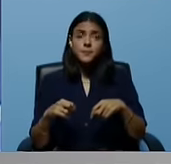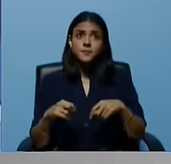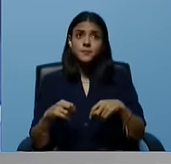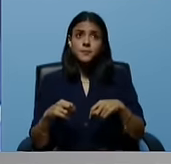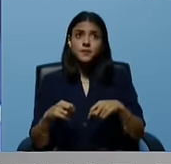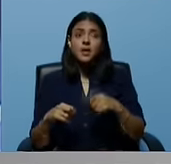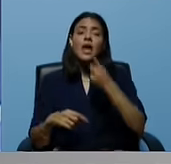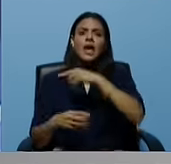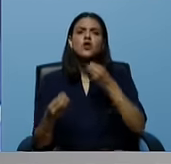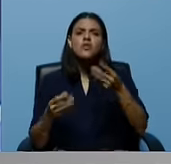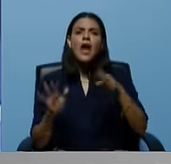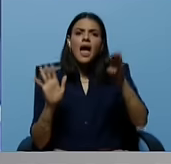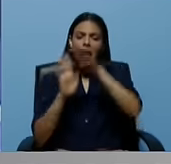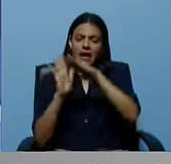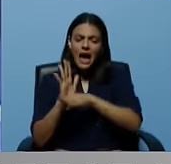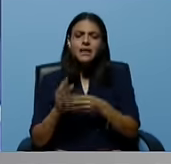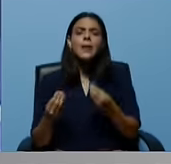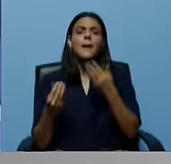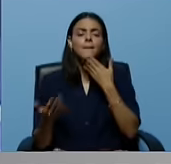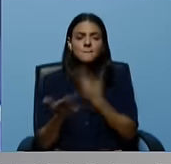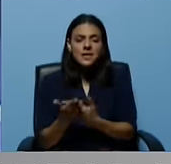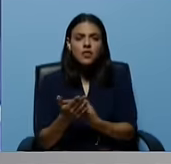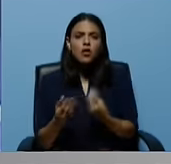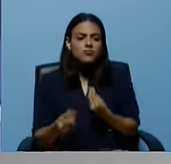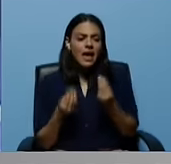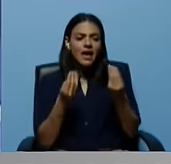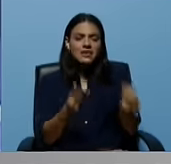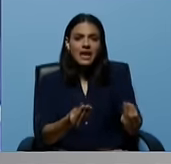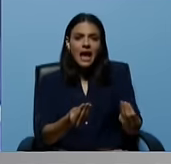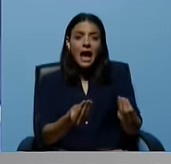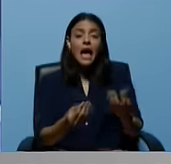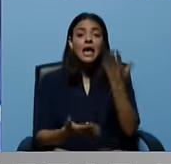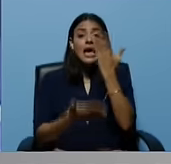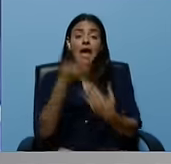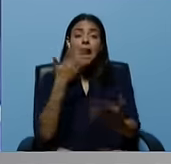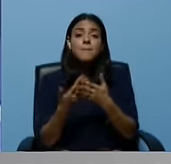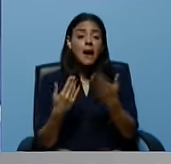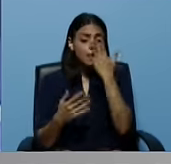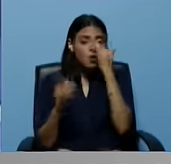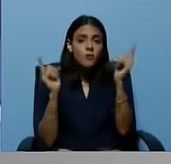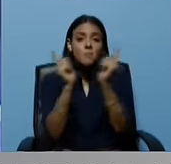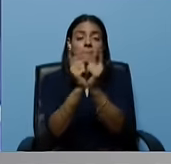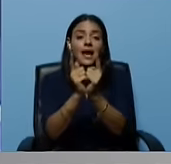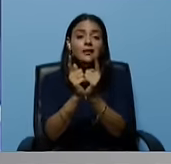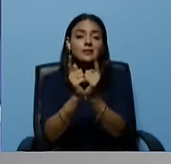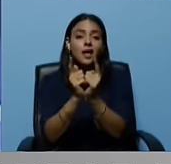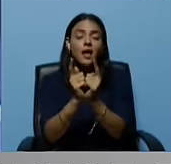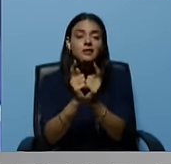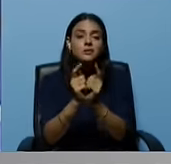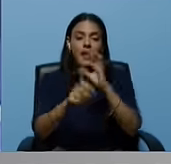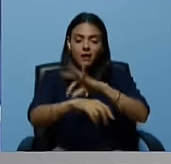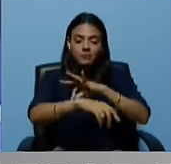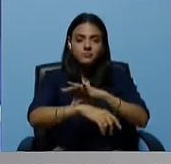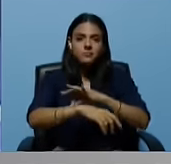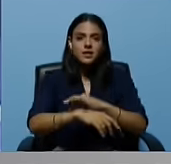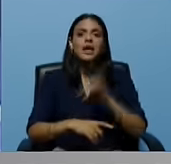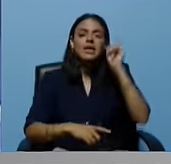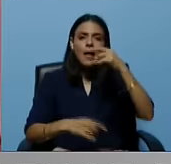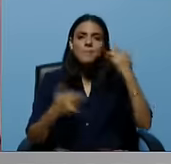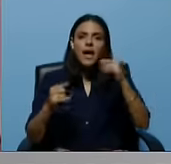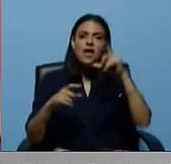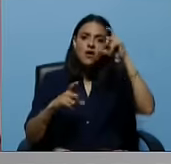presentó una carta que pidió entregárnosla en nuestras manos, y es la